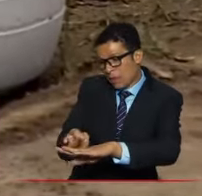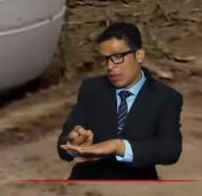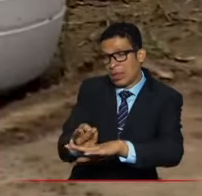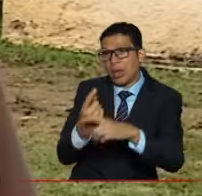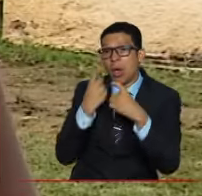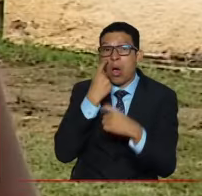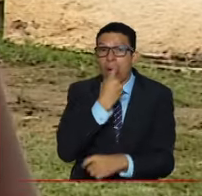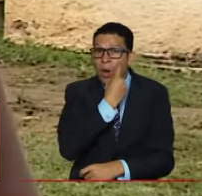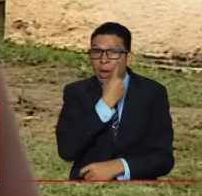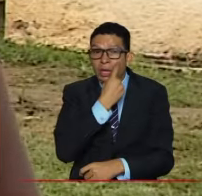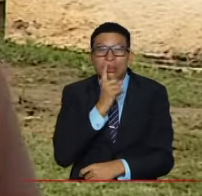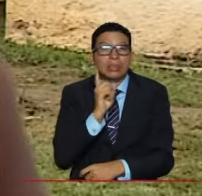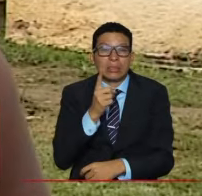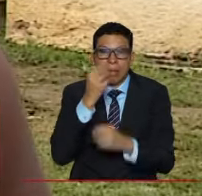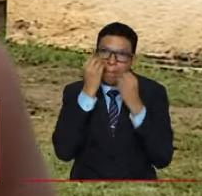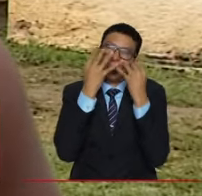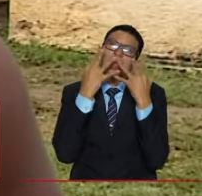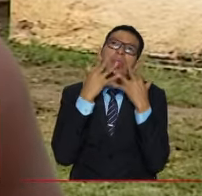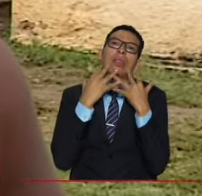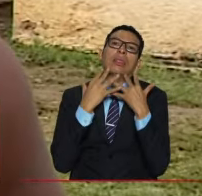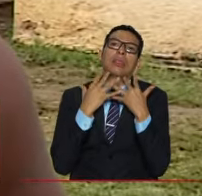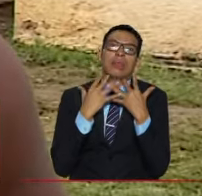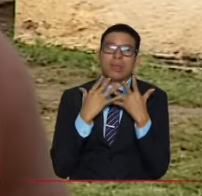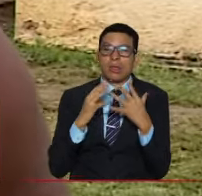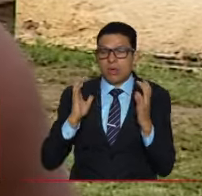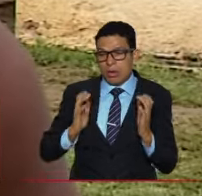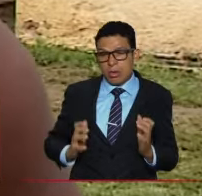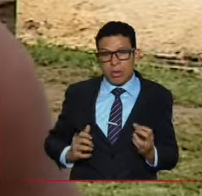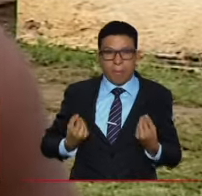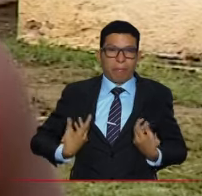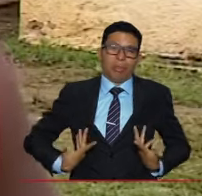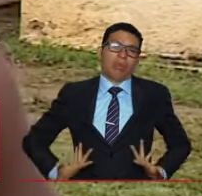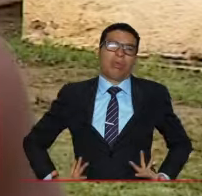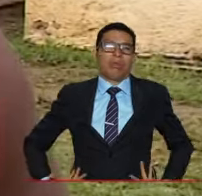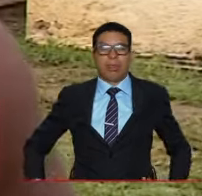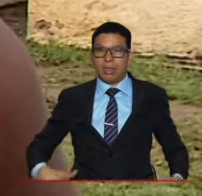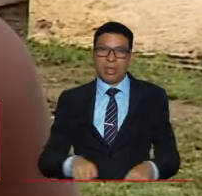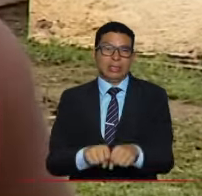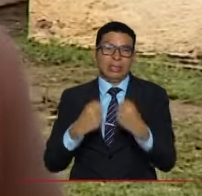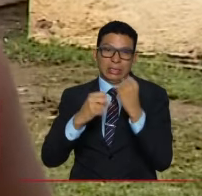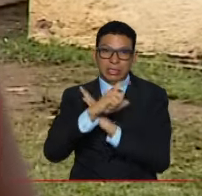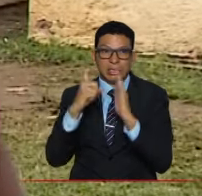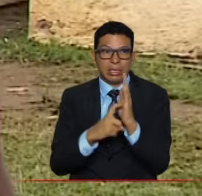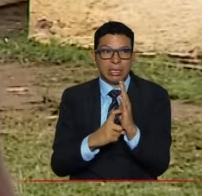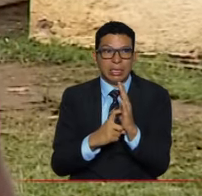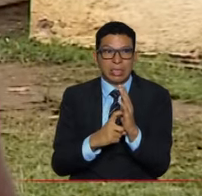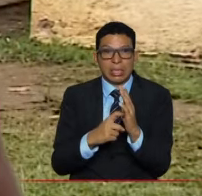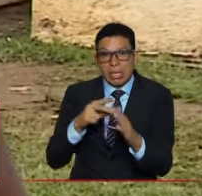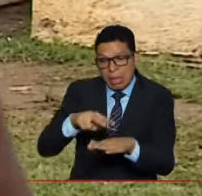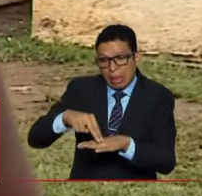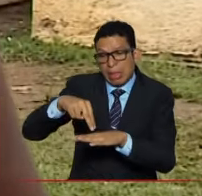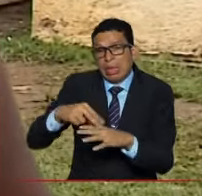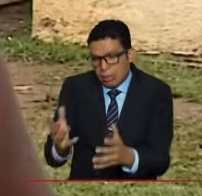los ojos reventados y todo el cuerpito destruido, pero estaba viva cuando la pararon, y